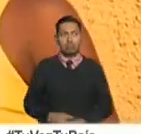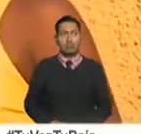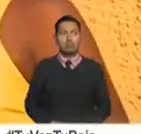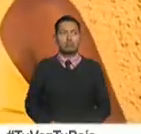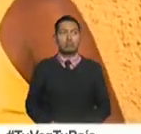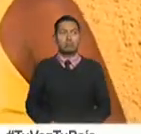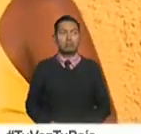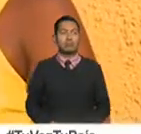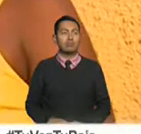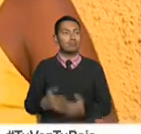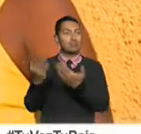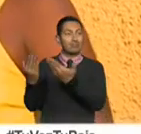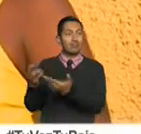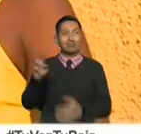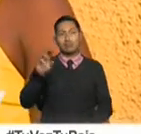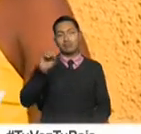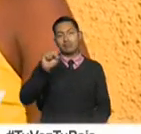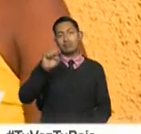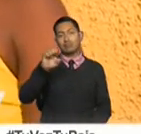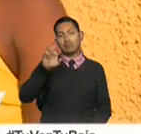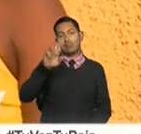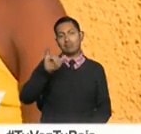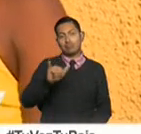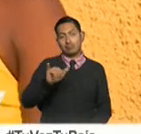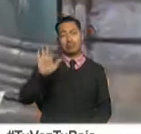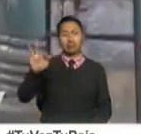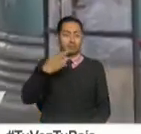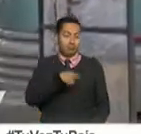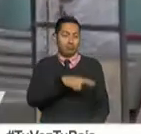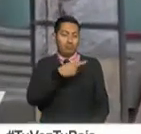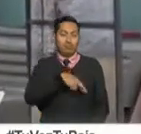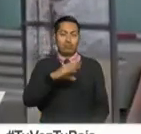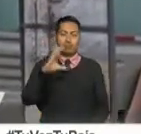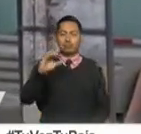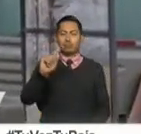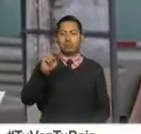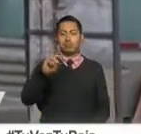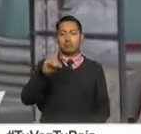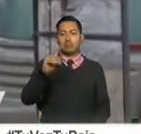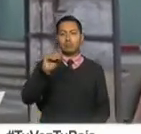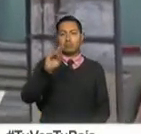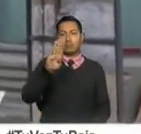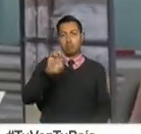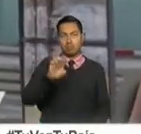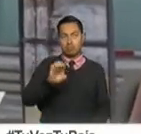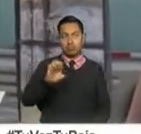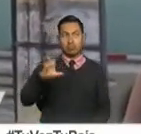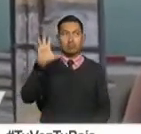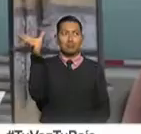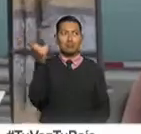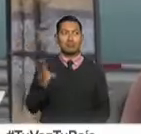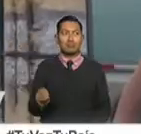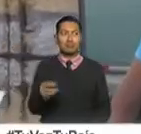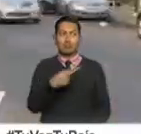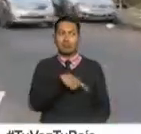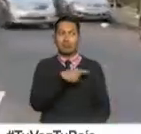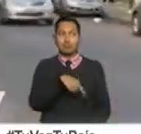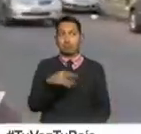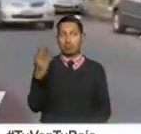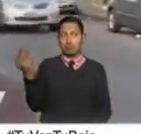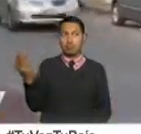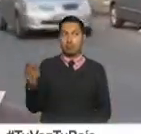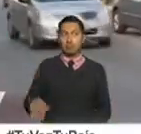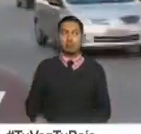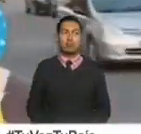Rogeria Ferreira es seguidora del candomblé, religión que llegó a Brasil en el siglo XV a través de esclavos africanos. Y siguiendo